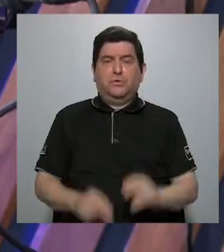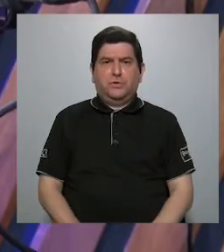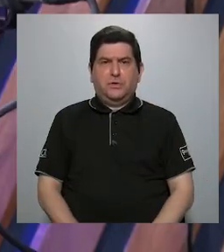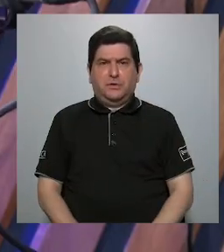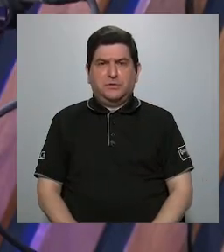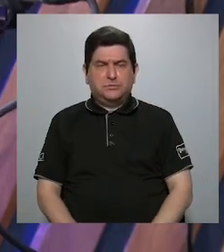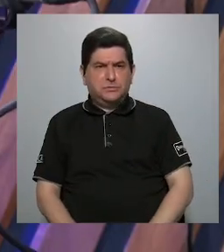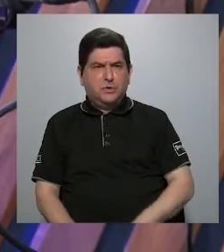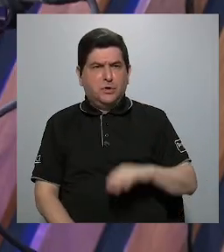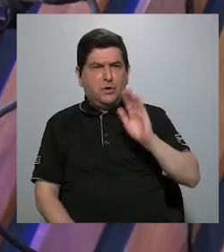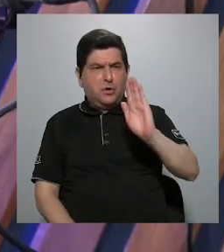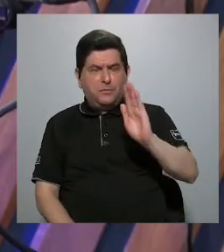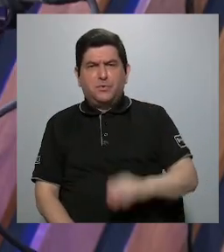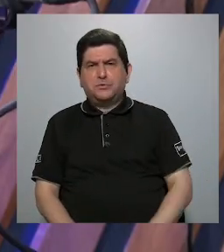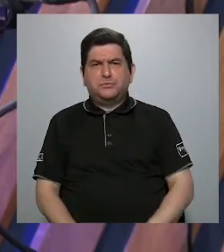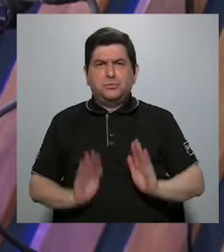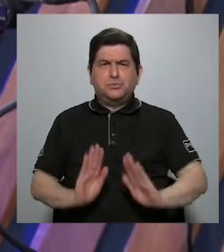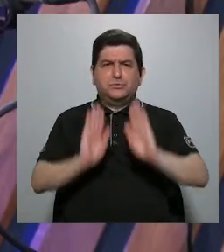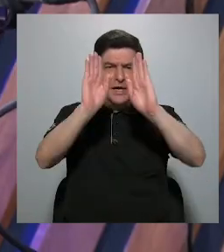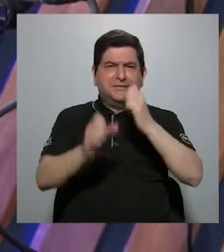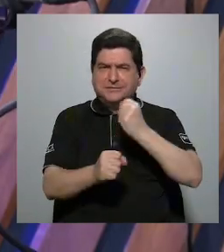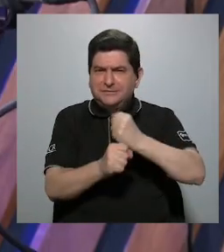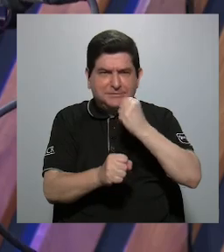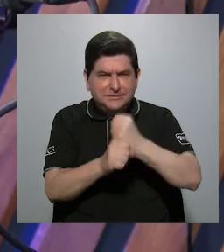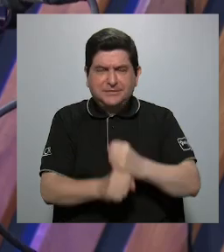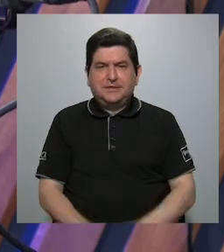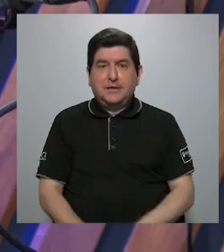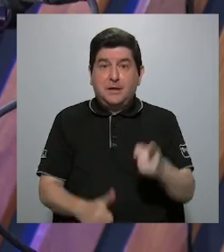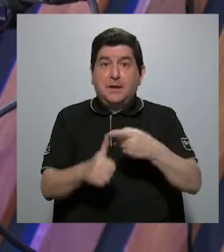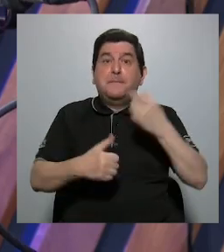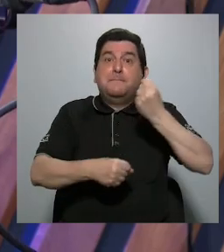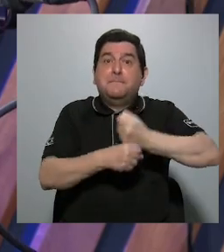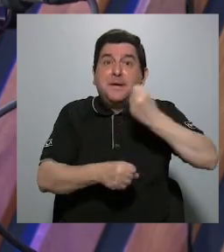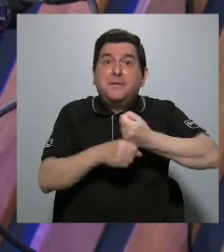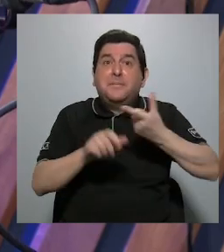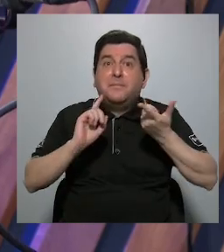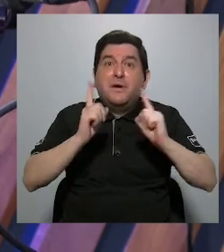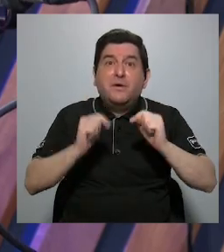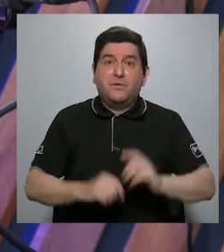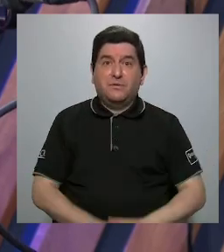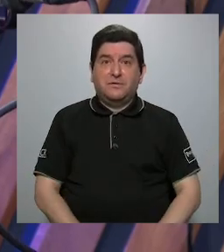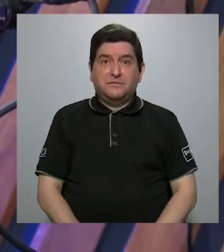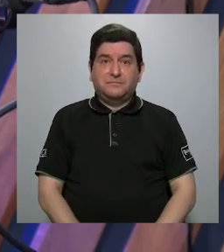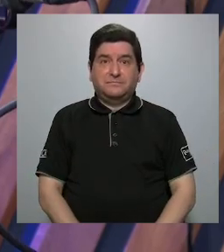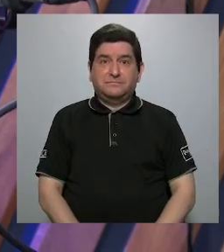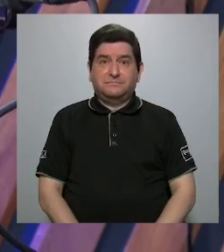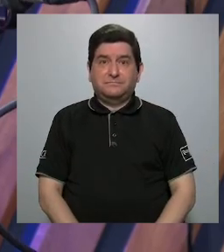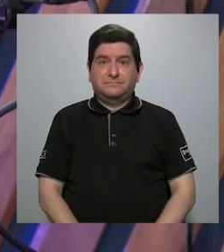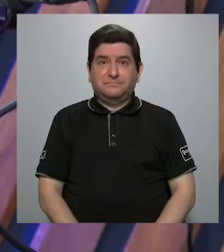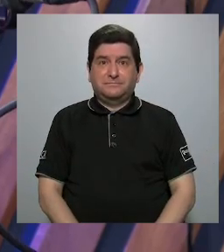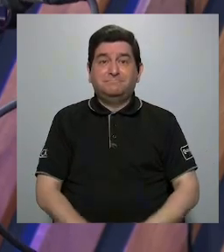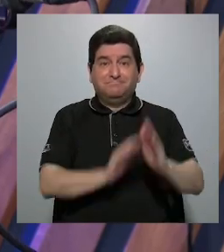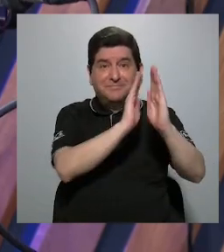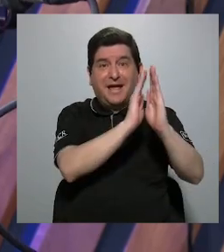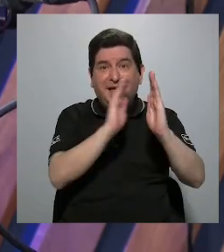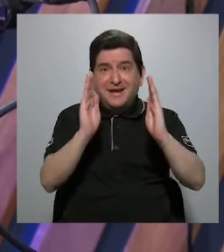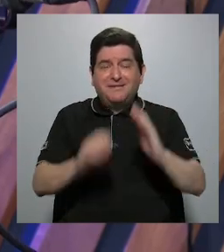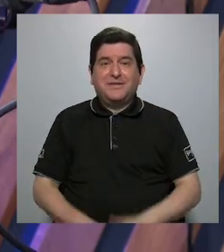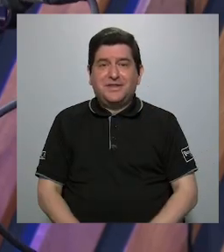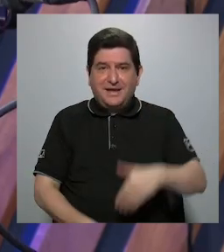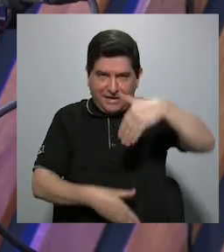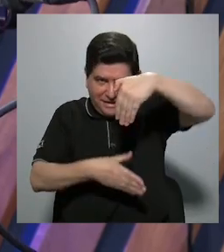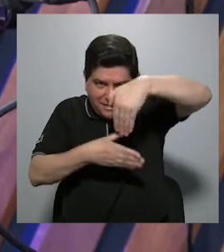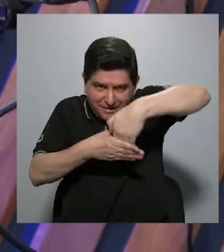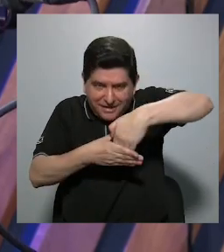conocemos por muchas de sus grandes obras, su primer trabajo fue en la